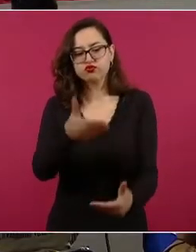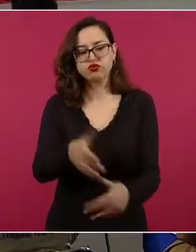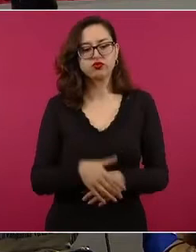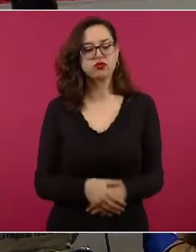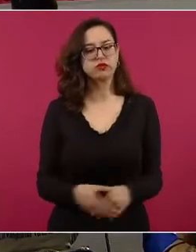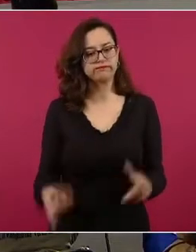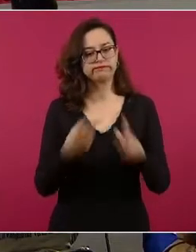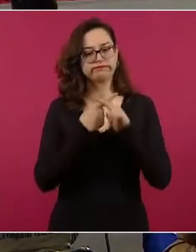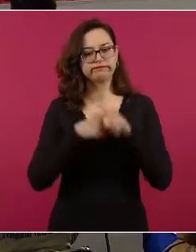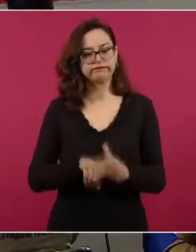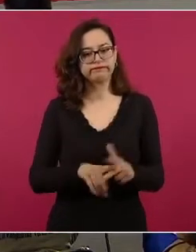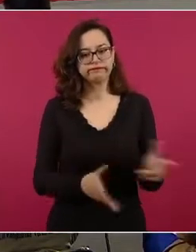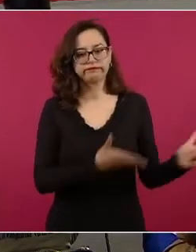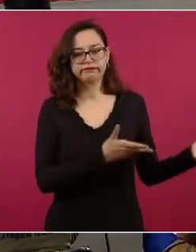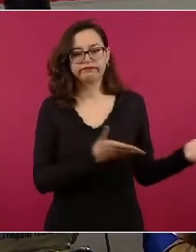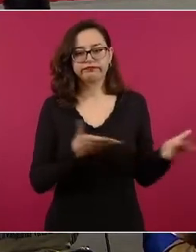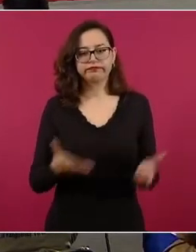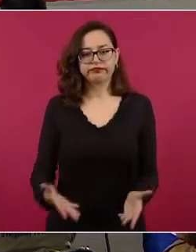doctor.